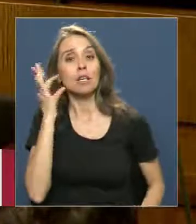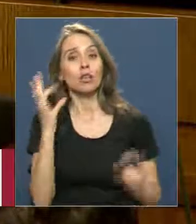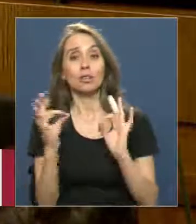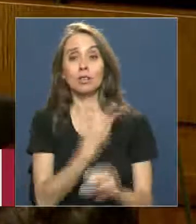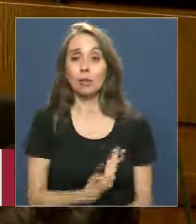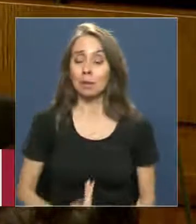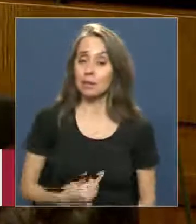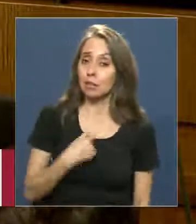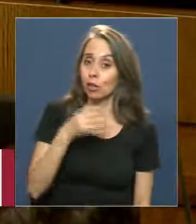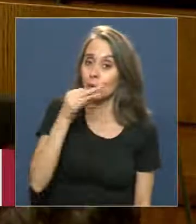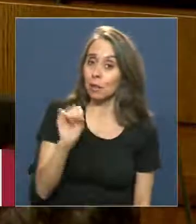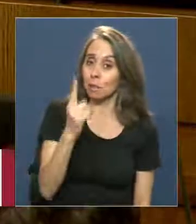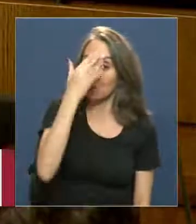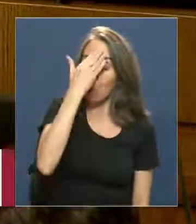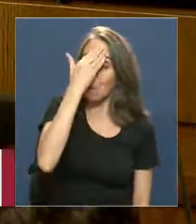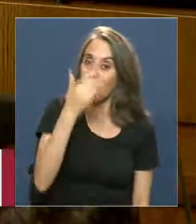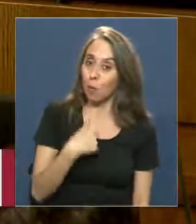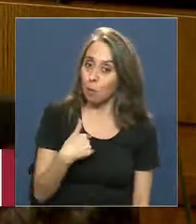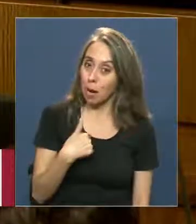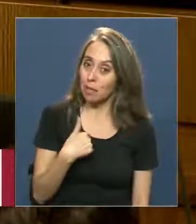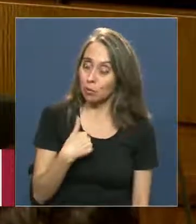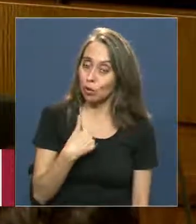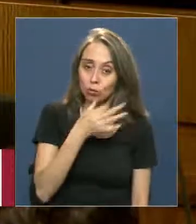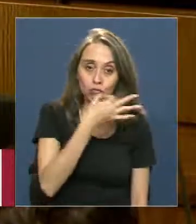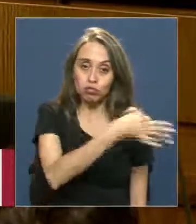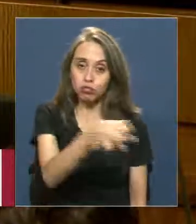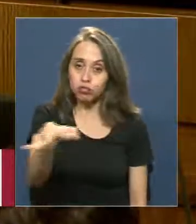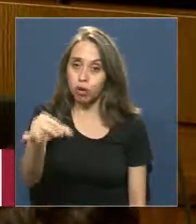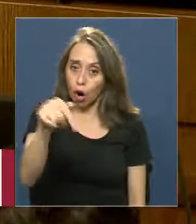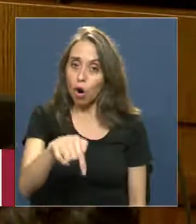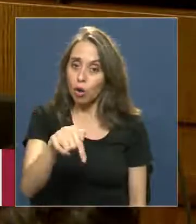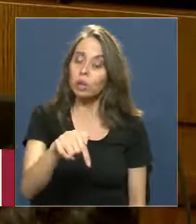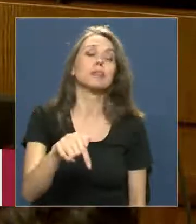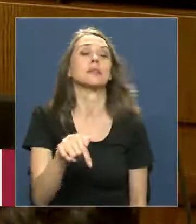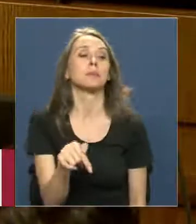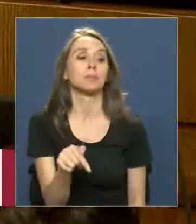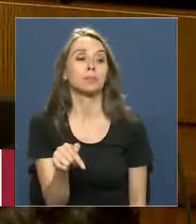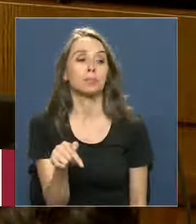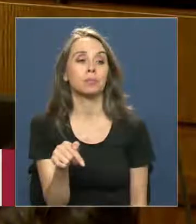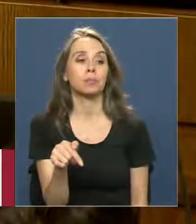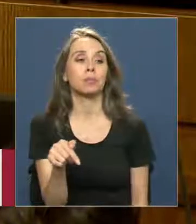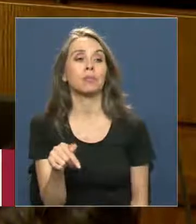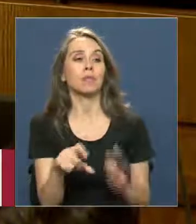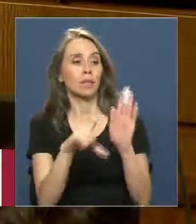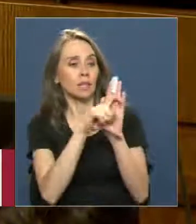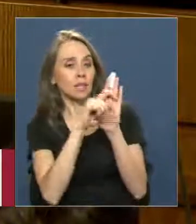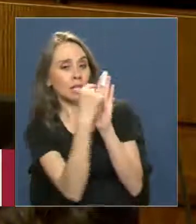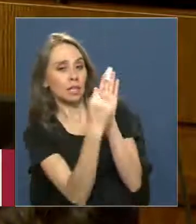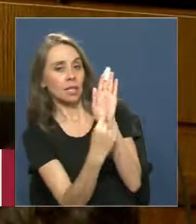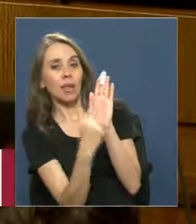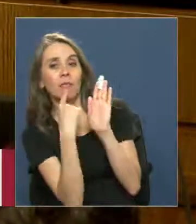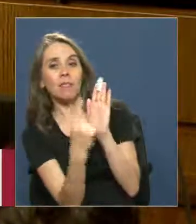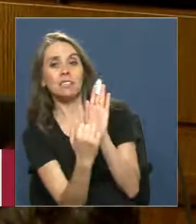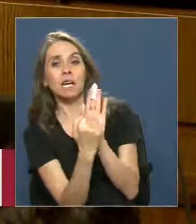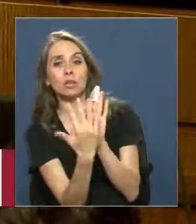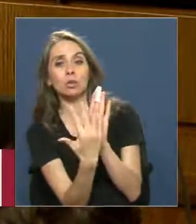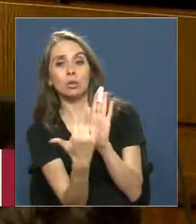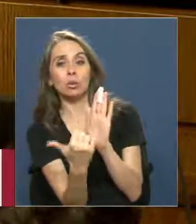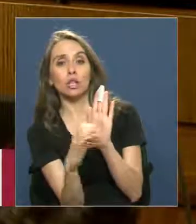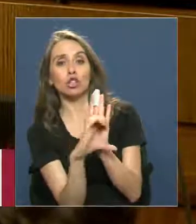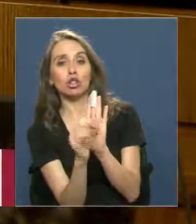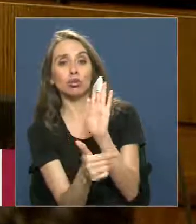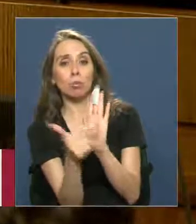presidenta, la primera, y la quiero hacer presente hoy día, es el texto expreso, lo que señala el artículo 56 de la